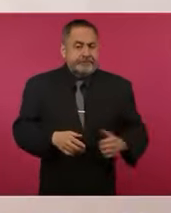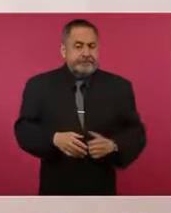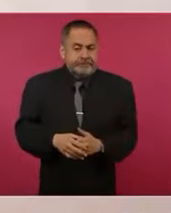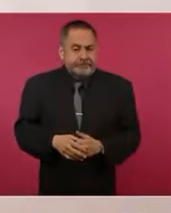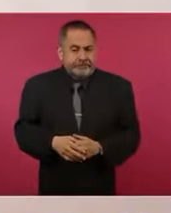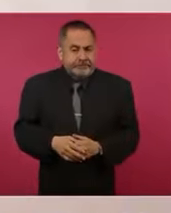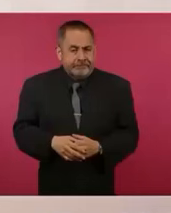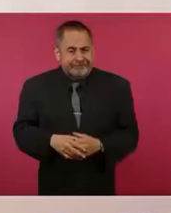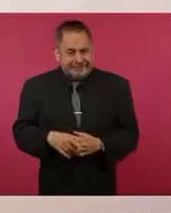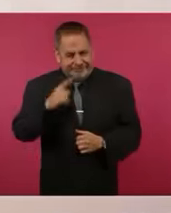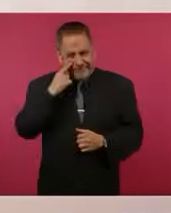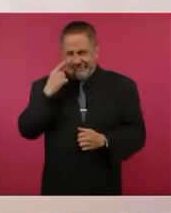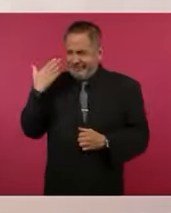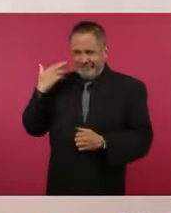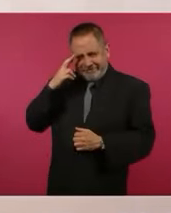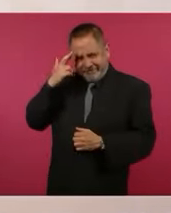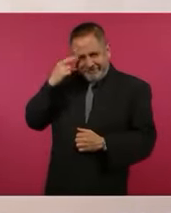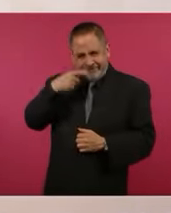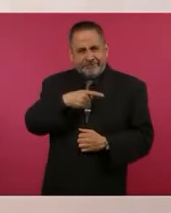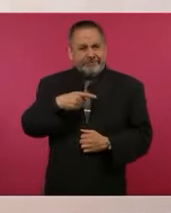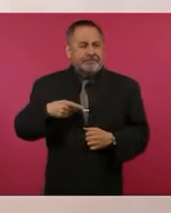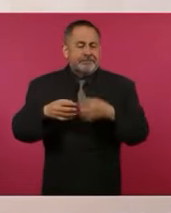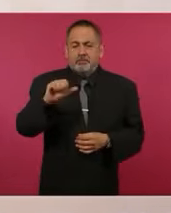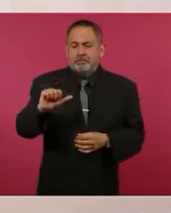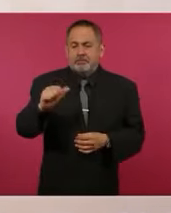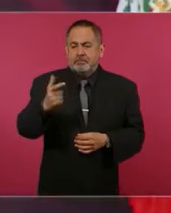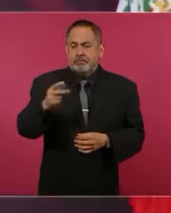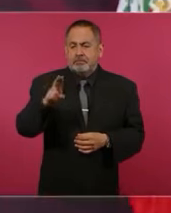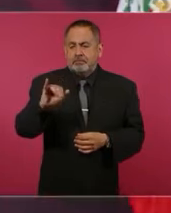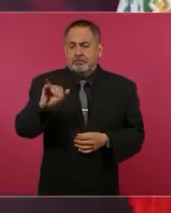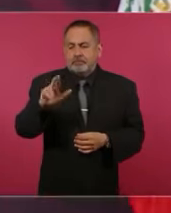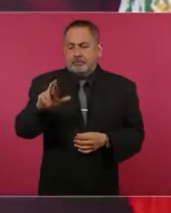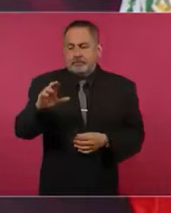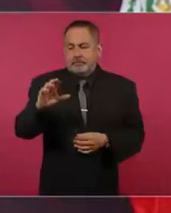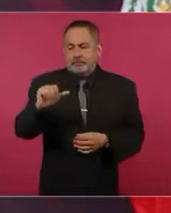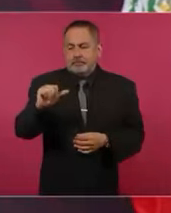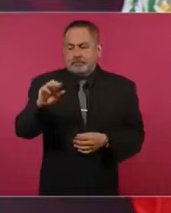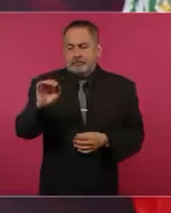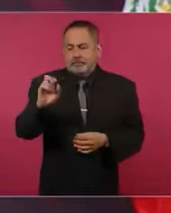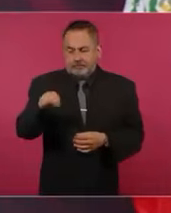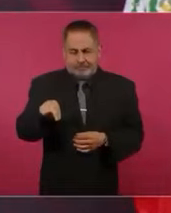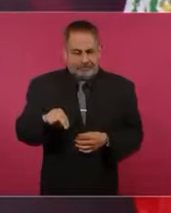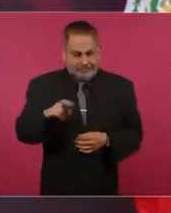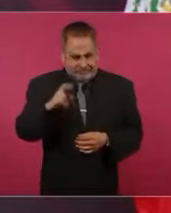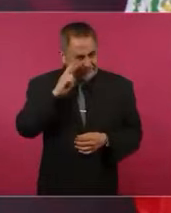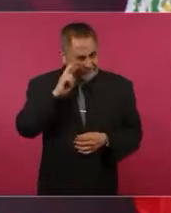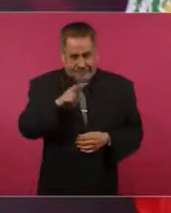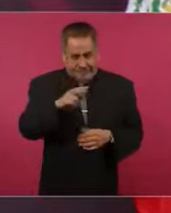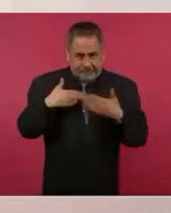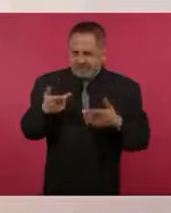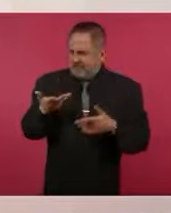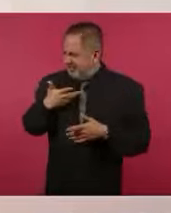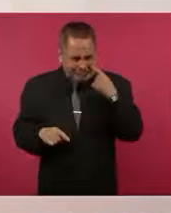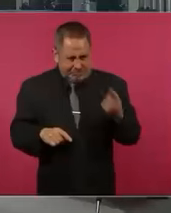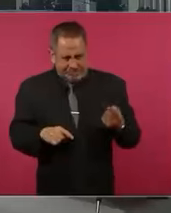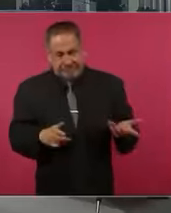vieron lo que declara Aguilar Camín con toda sinceridad. ¿No lo tienes por